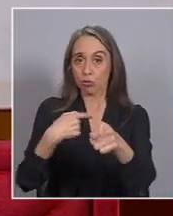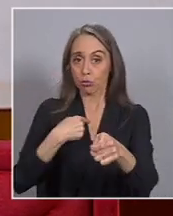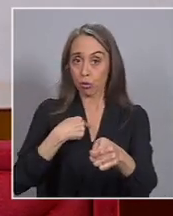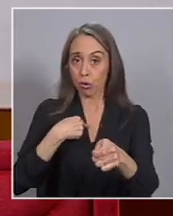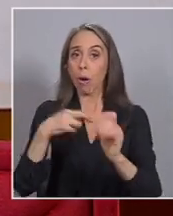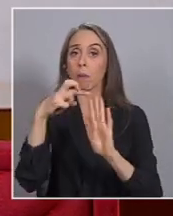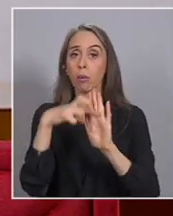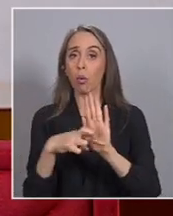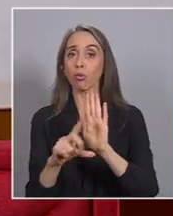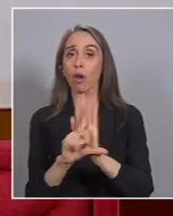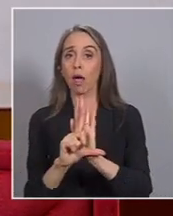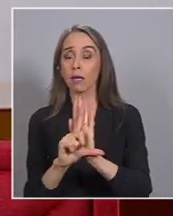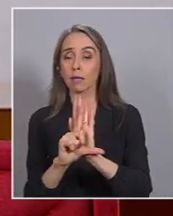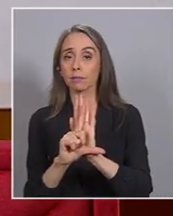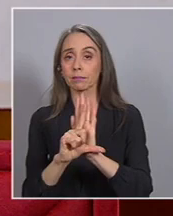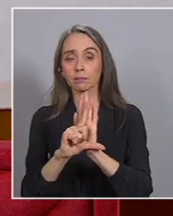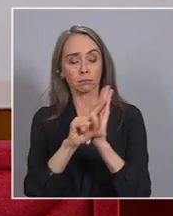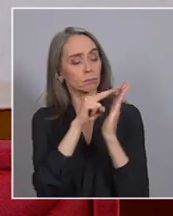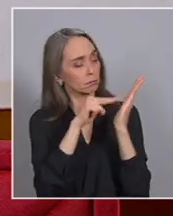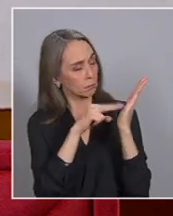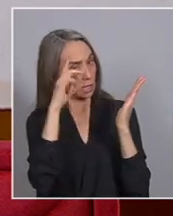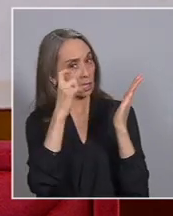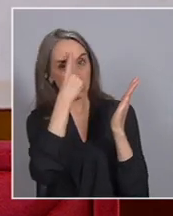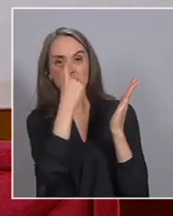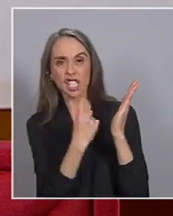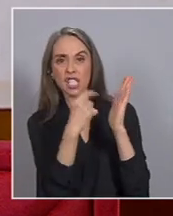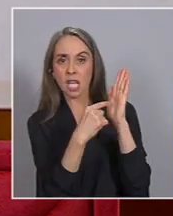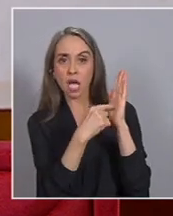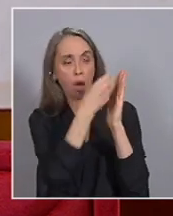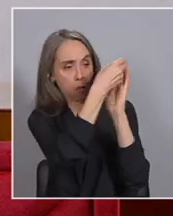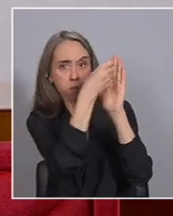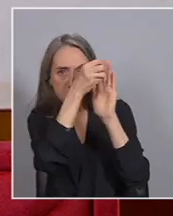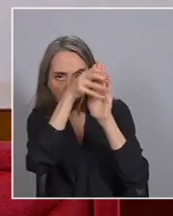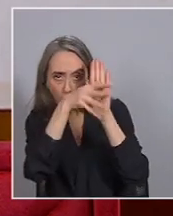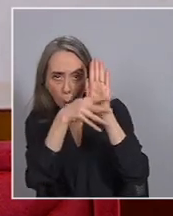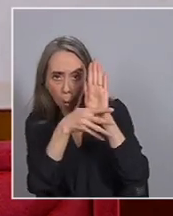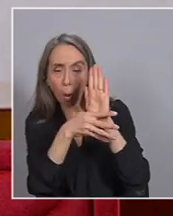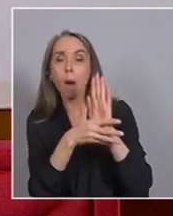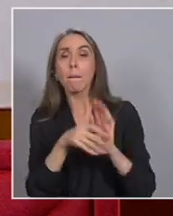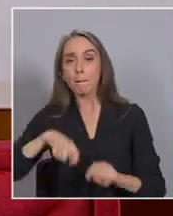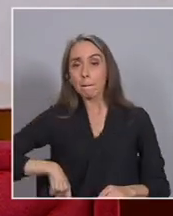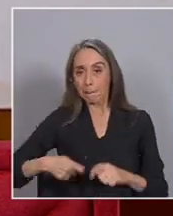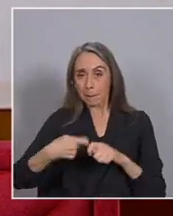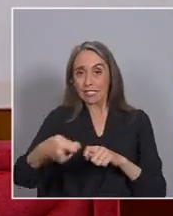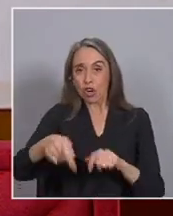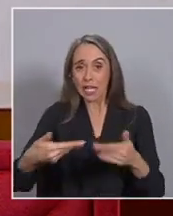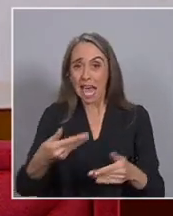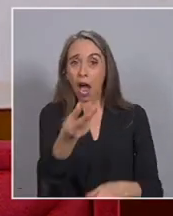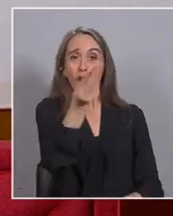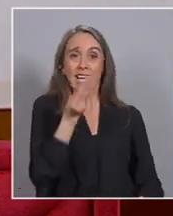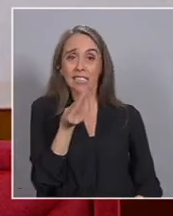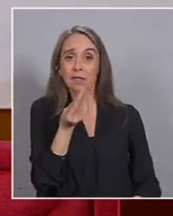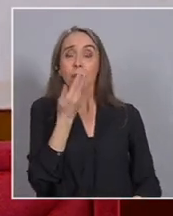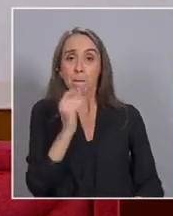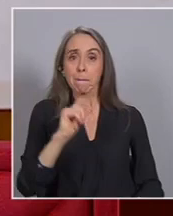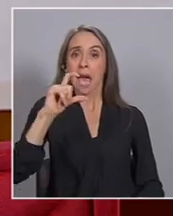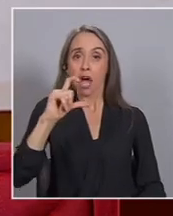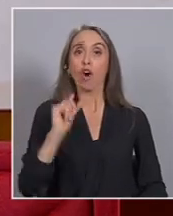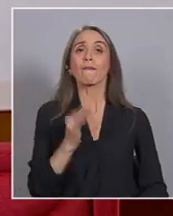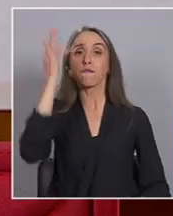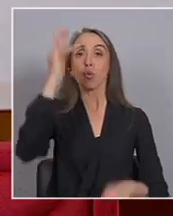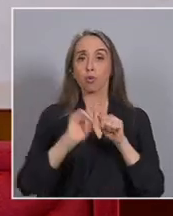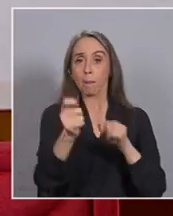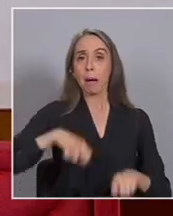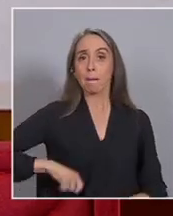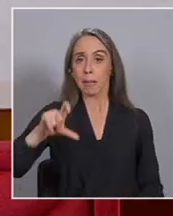Congreso una propuesta que creemos seria, contundente, para mejorar las pensiones actuales y futuras a través de un sistema